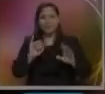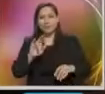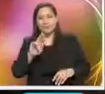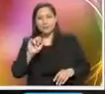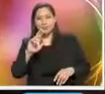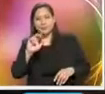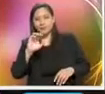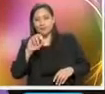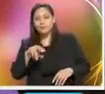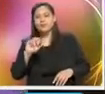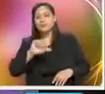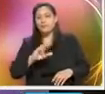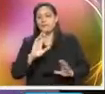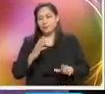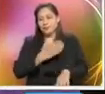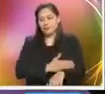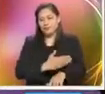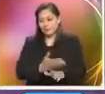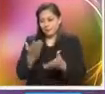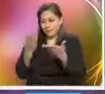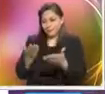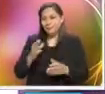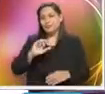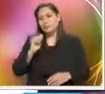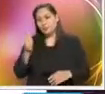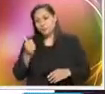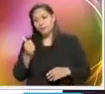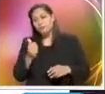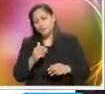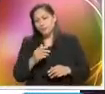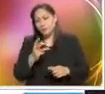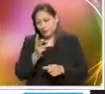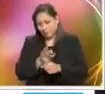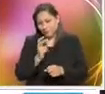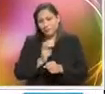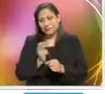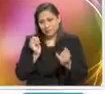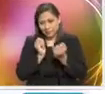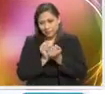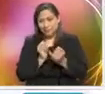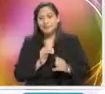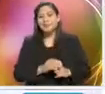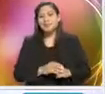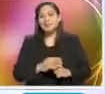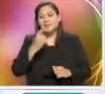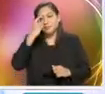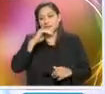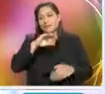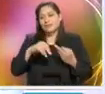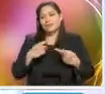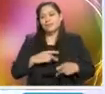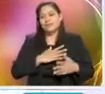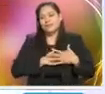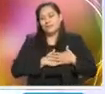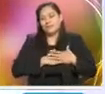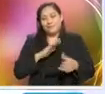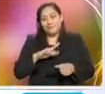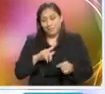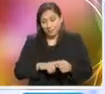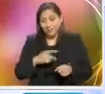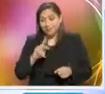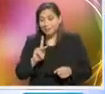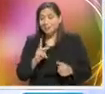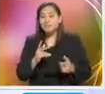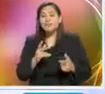Ramón, y es que el día de hoy ya estamos acompañados de otros invitados que para todos los amantes de las mascotas, pero